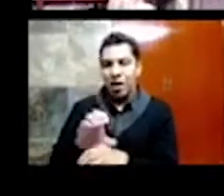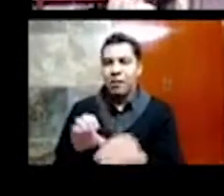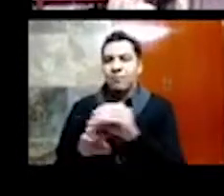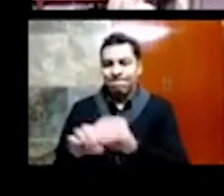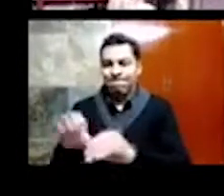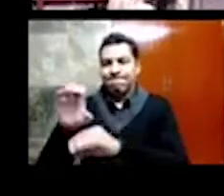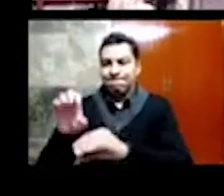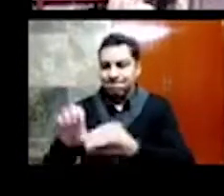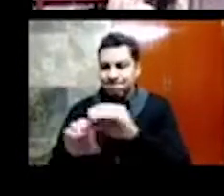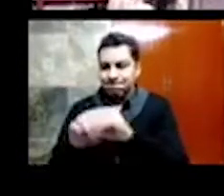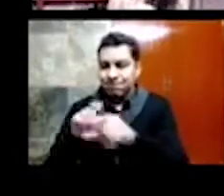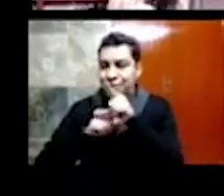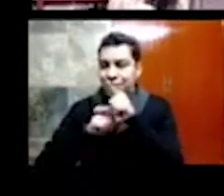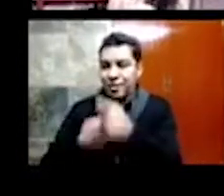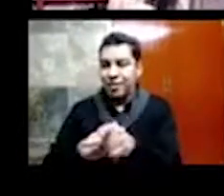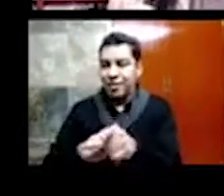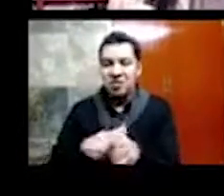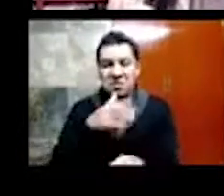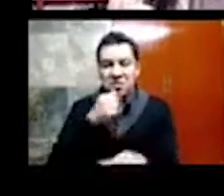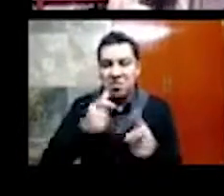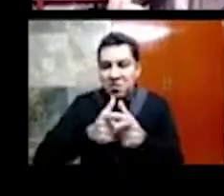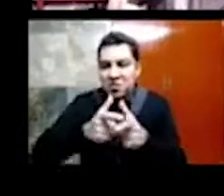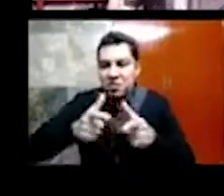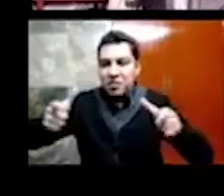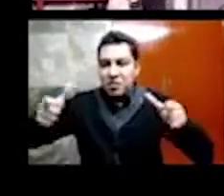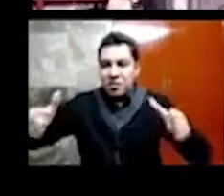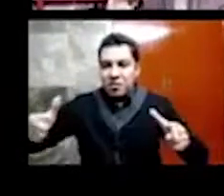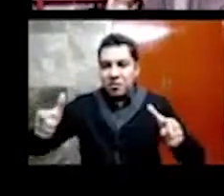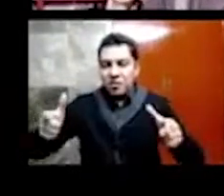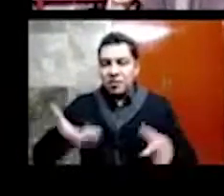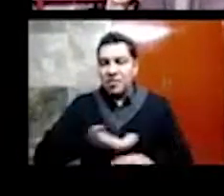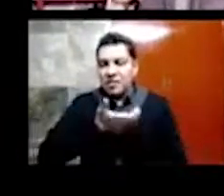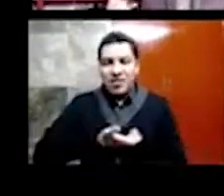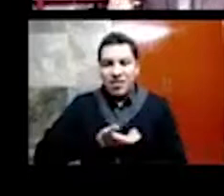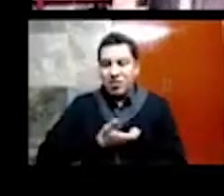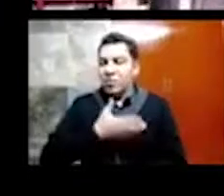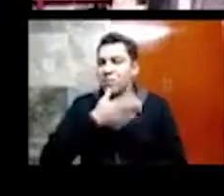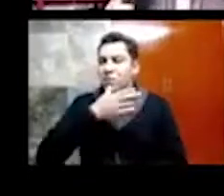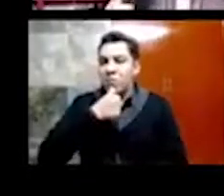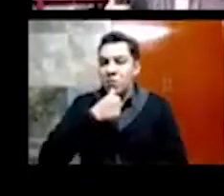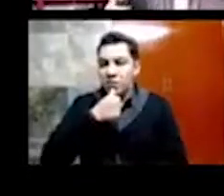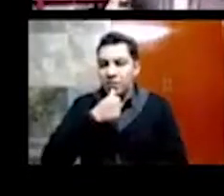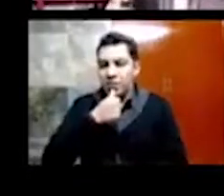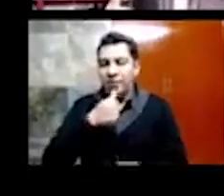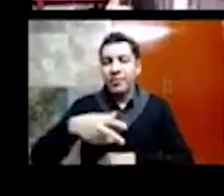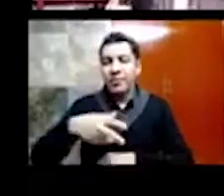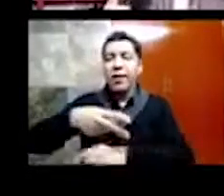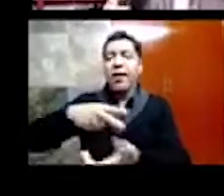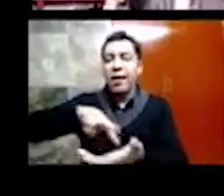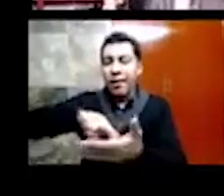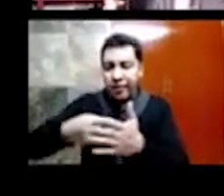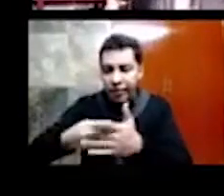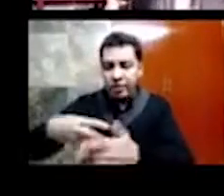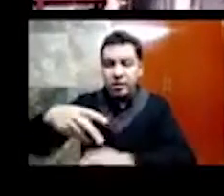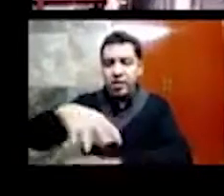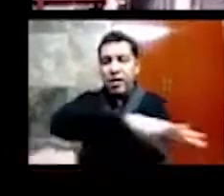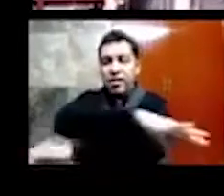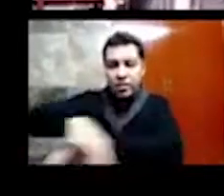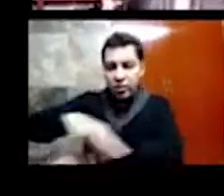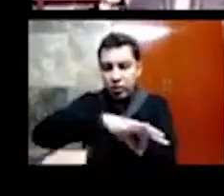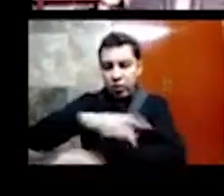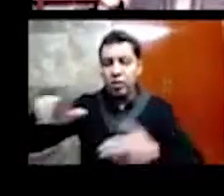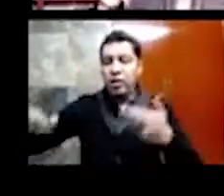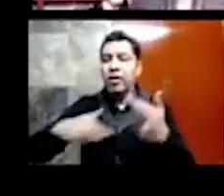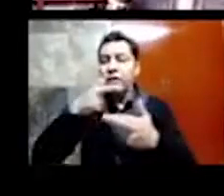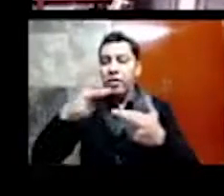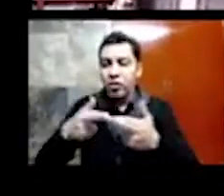el centro. Así pues, la arquitectura regional adquiere un papel